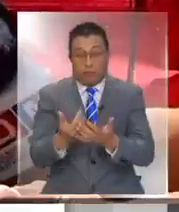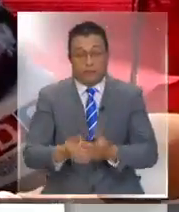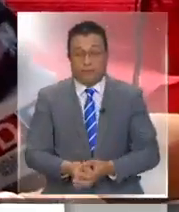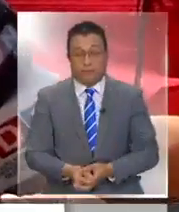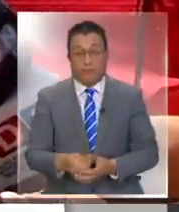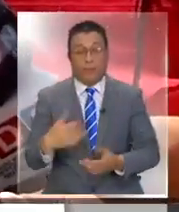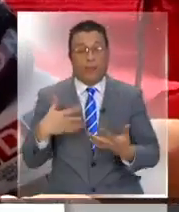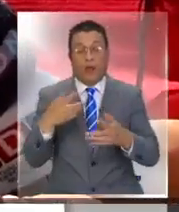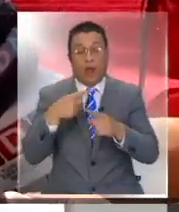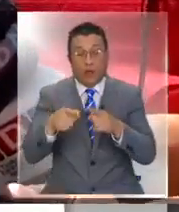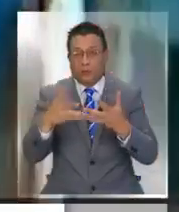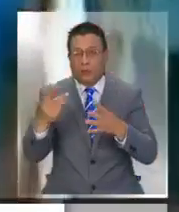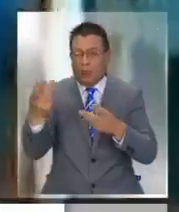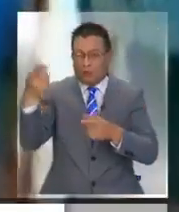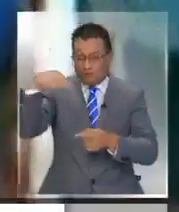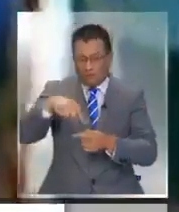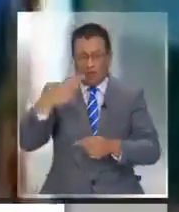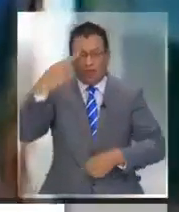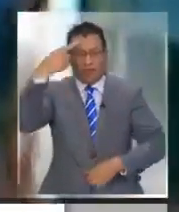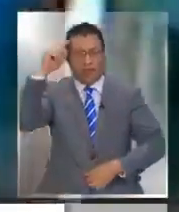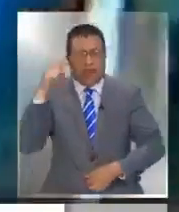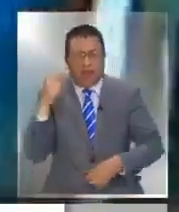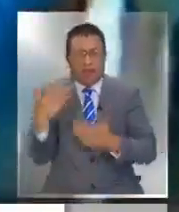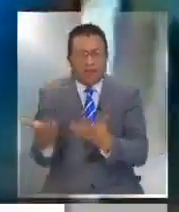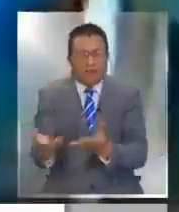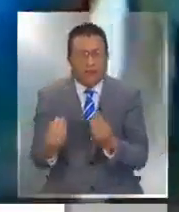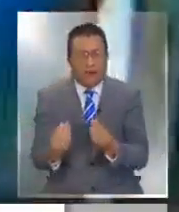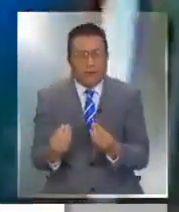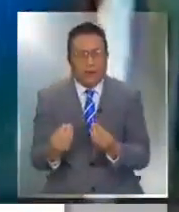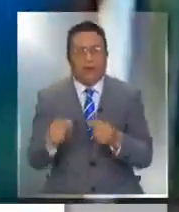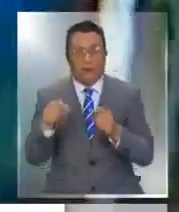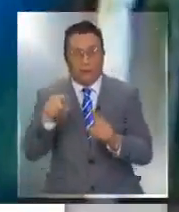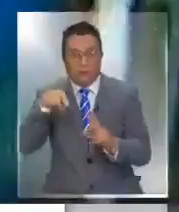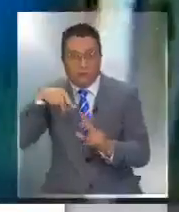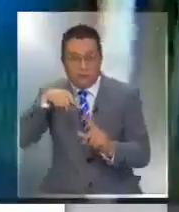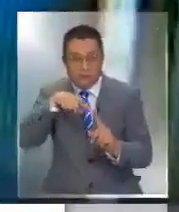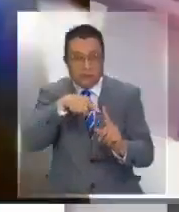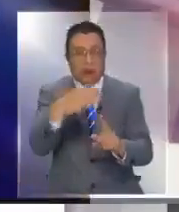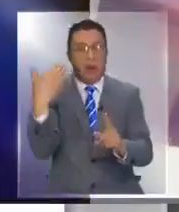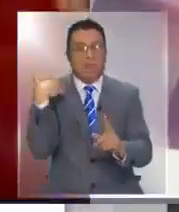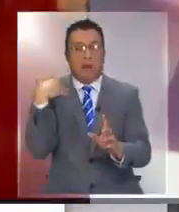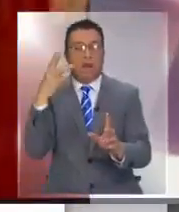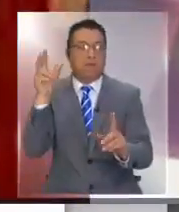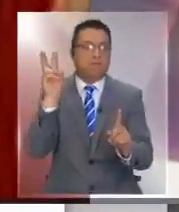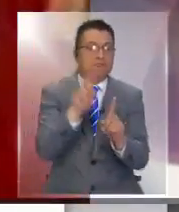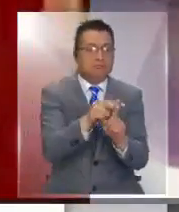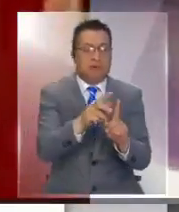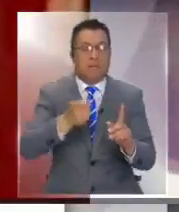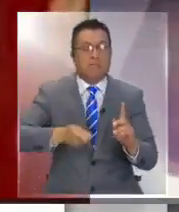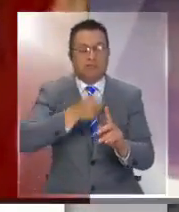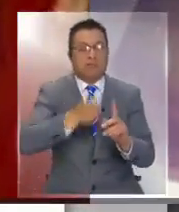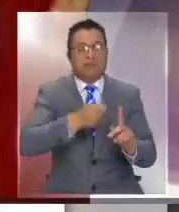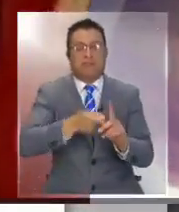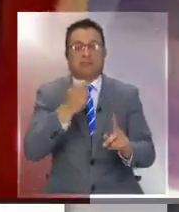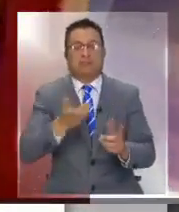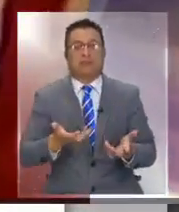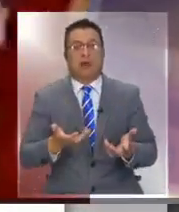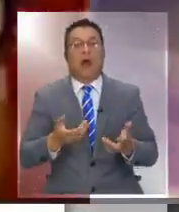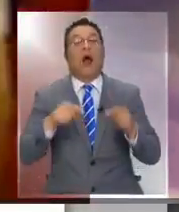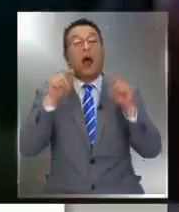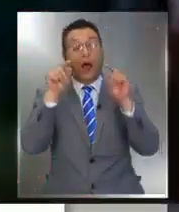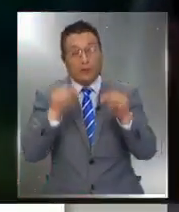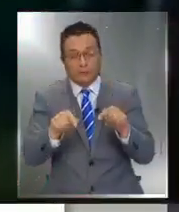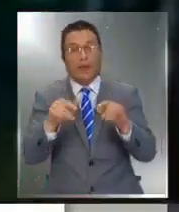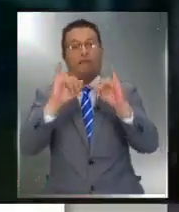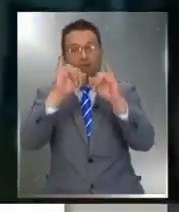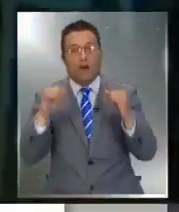Otra cosa que viene a hacer daño aquí. Seguían a sus víctimas, las atacaban por la espalda y luego los dejaban malheridos. Esa era la forma